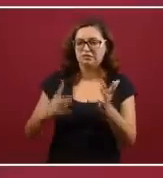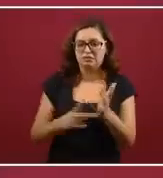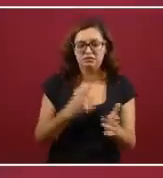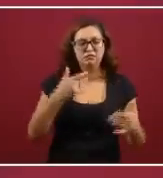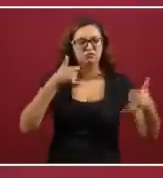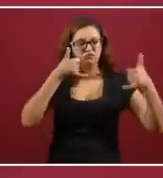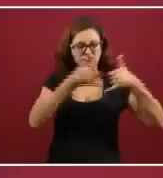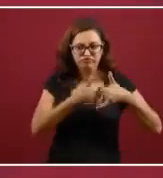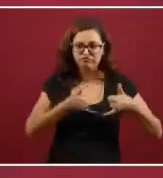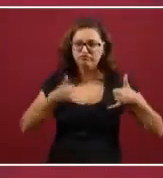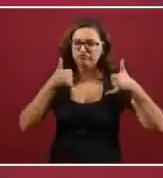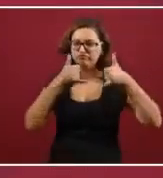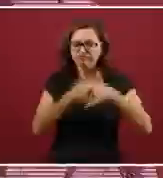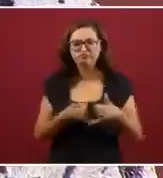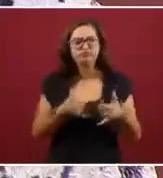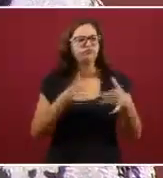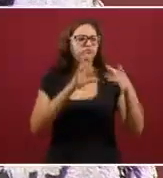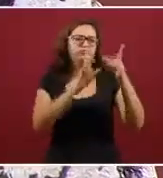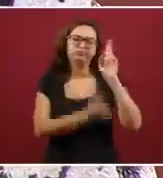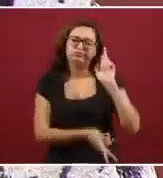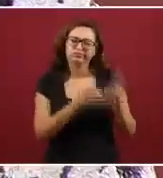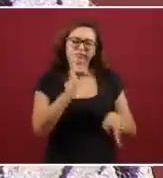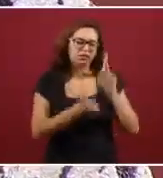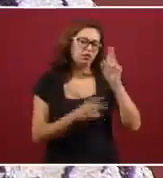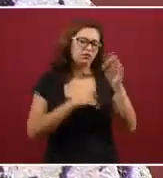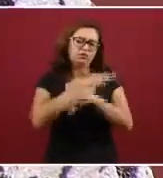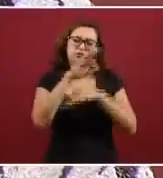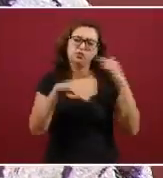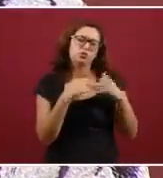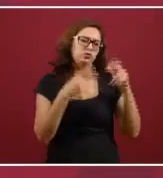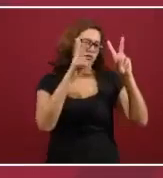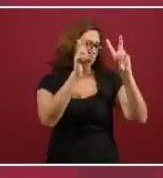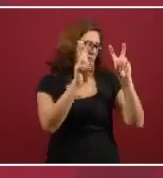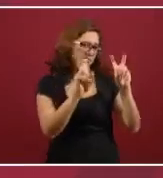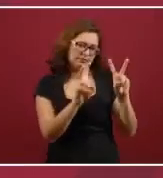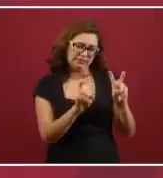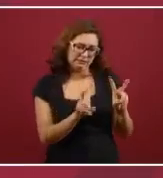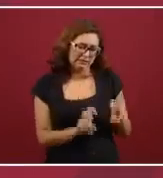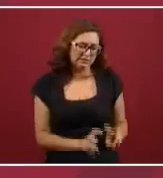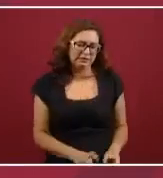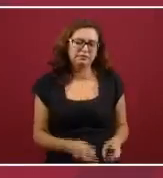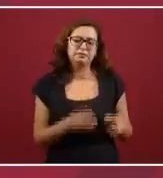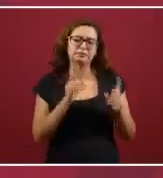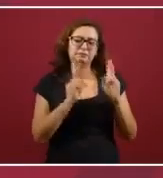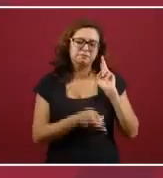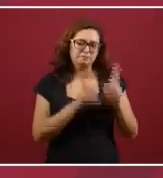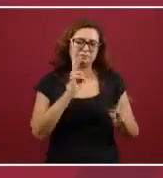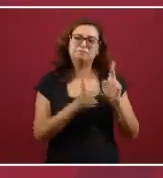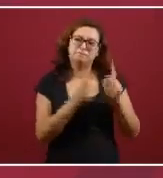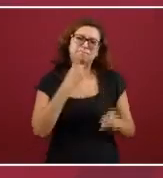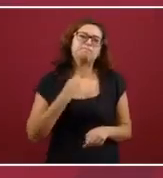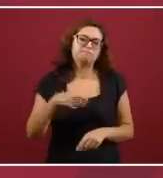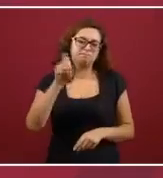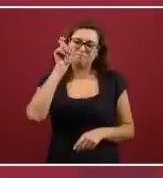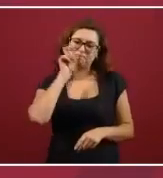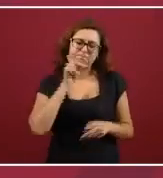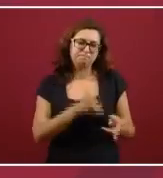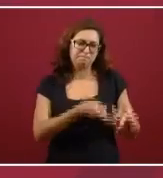tengo, mencionamos todo lo que traemos en agenda en esta relación. Y el del tomate es